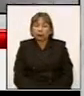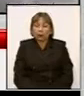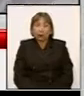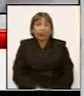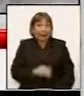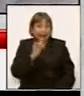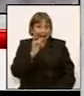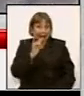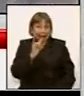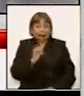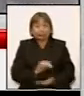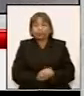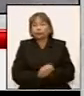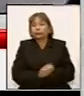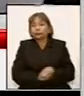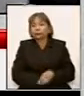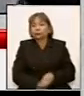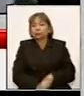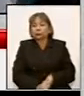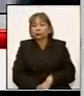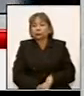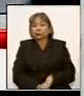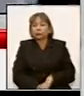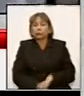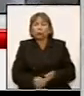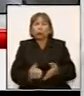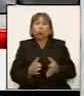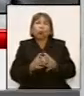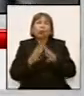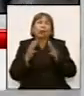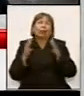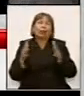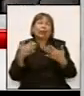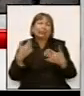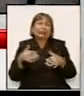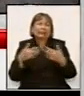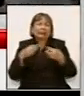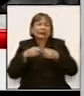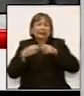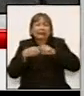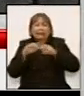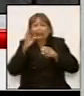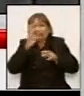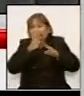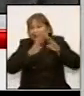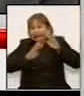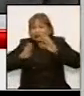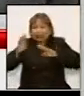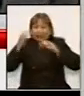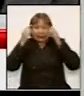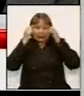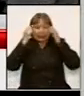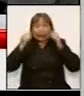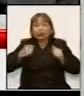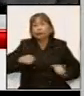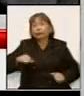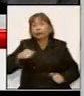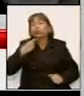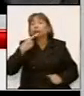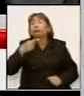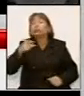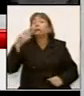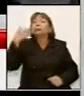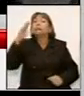Y en el caso tenemos uno de los grandes problemas que les ha preocupado a los alcaldes fue